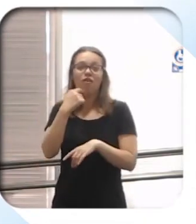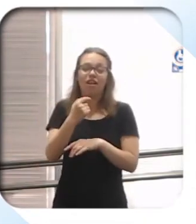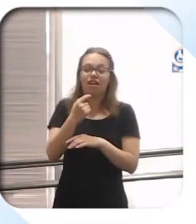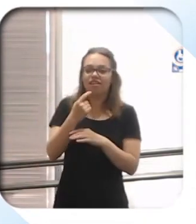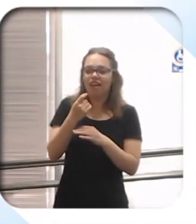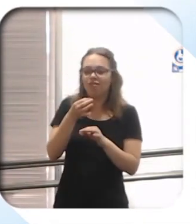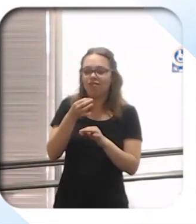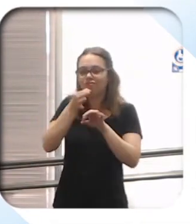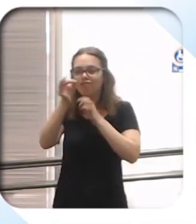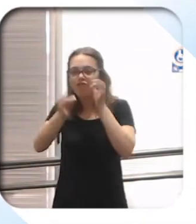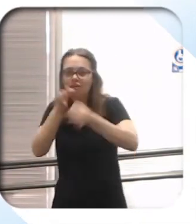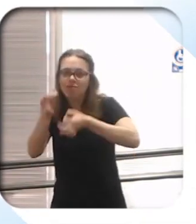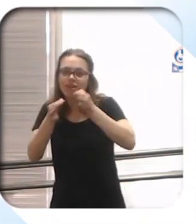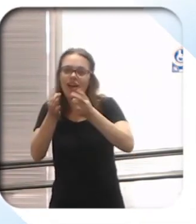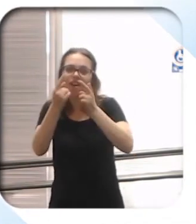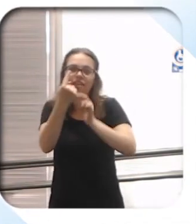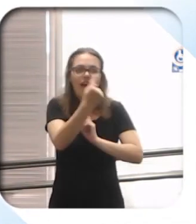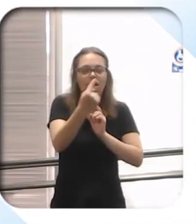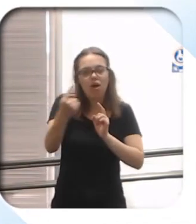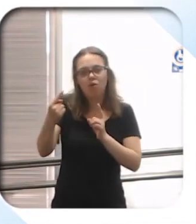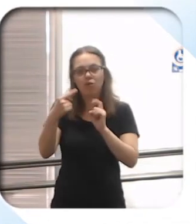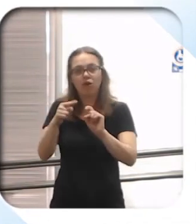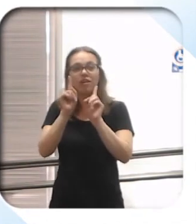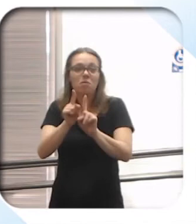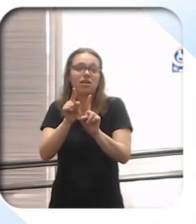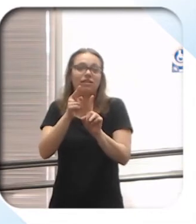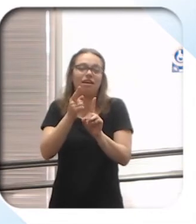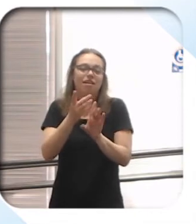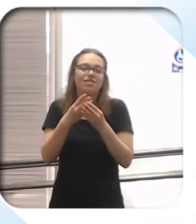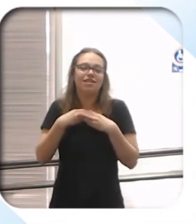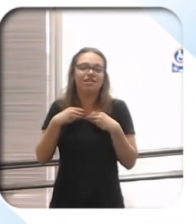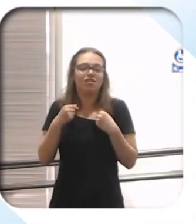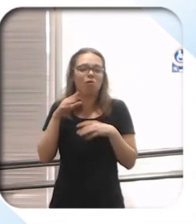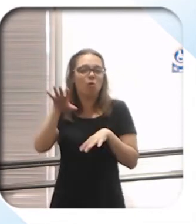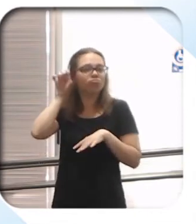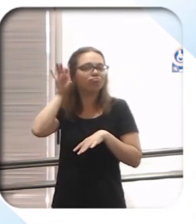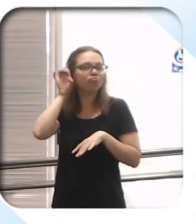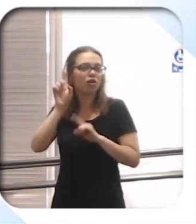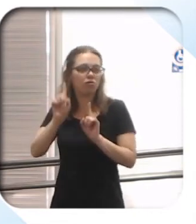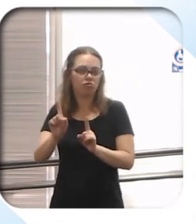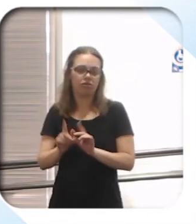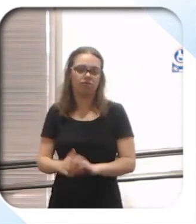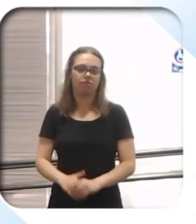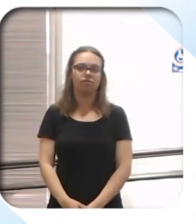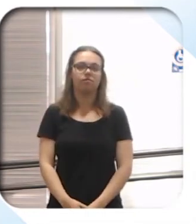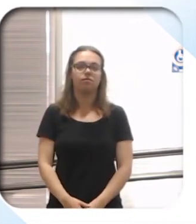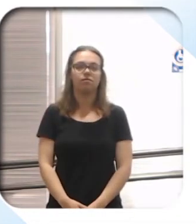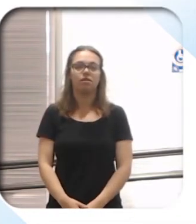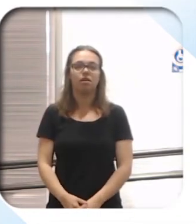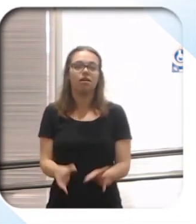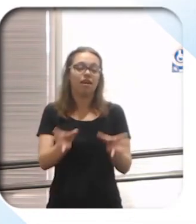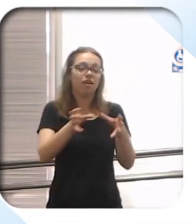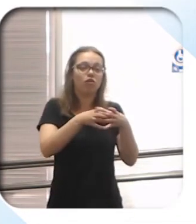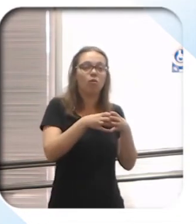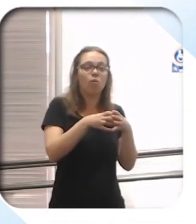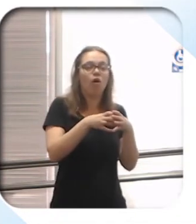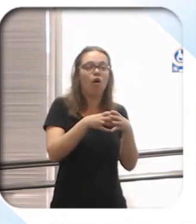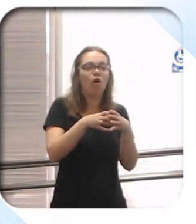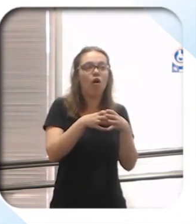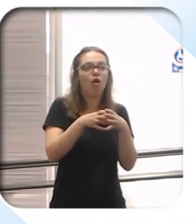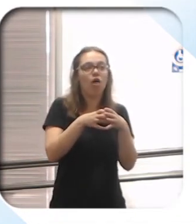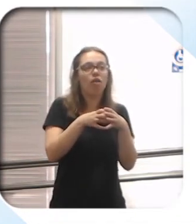de su situación y especialmente sentirse escuchados, como ya habíamos hablado. ¿Qué pasa con el grupo de jóvenes del